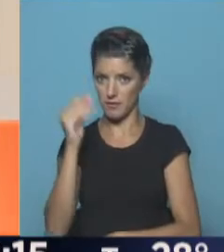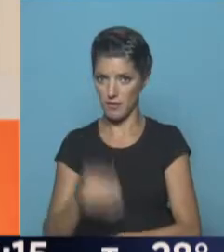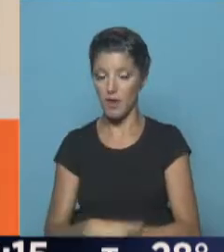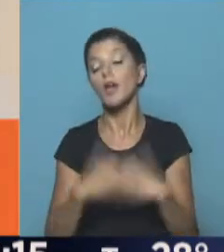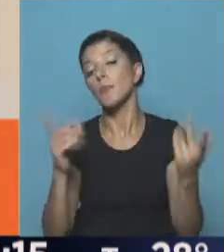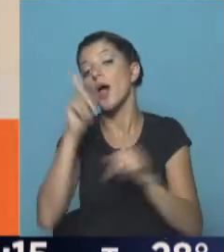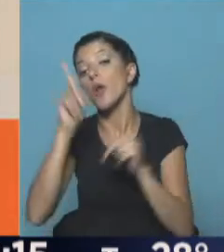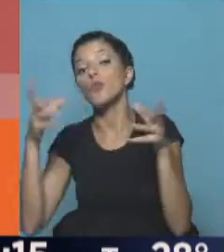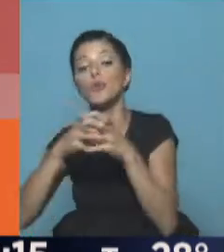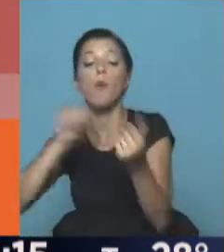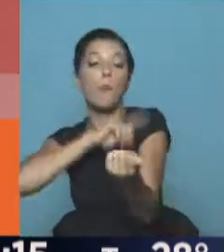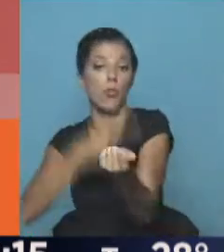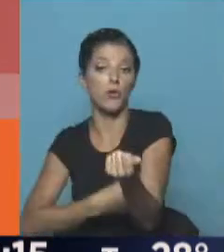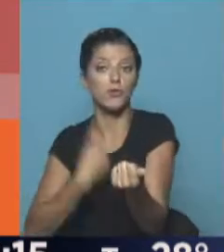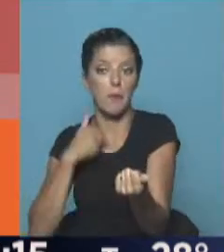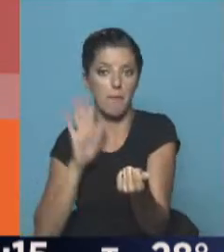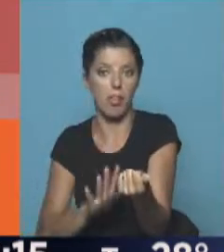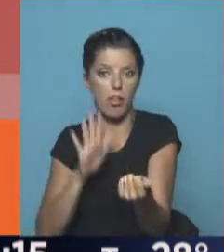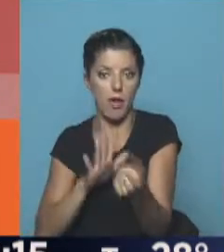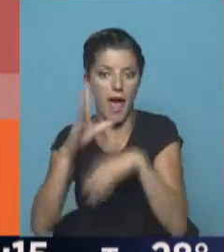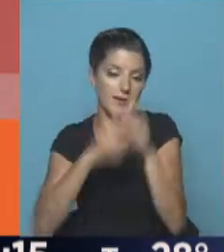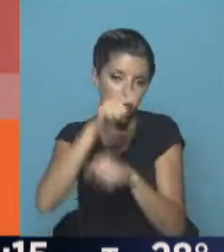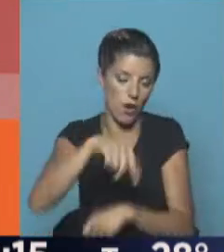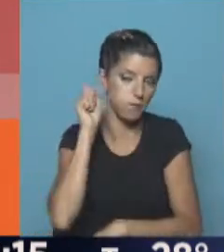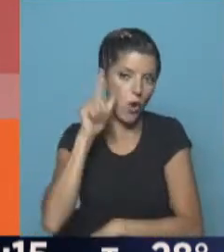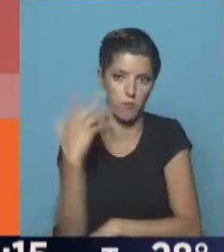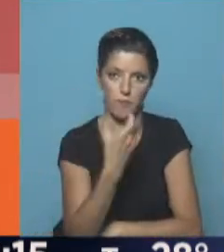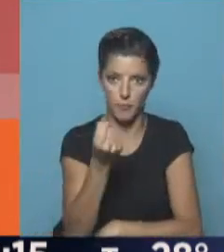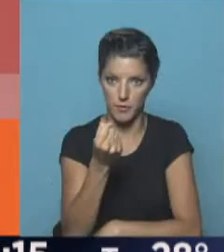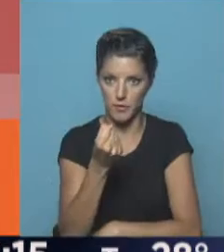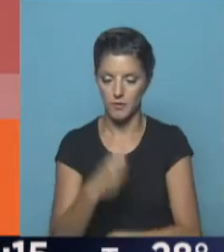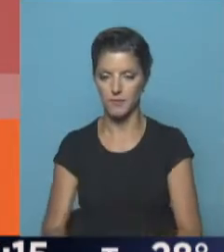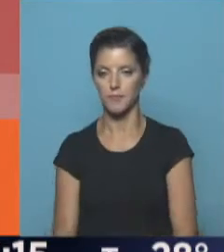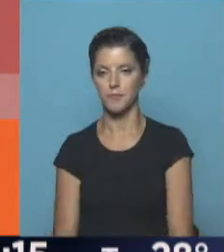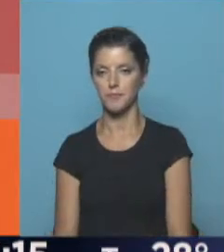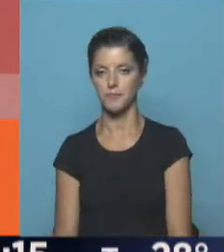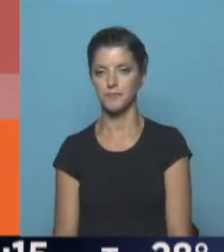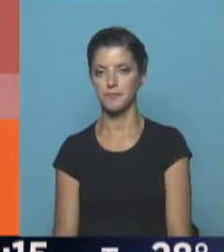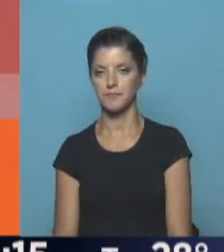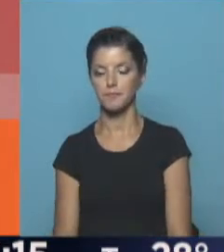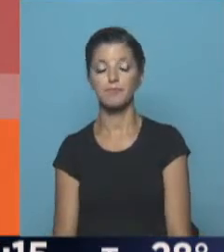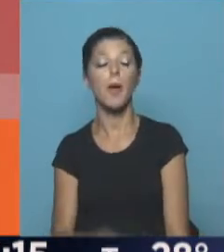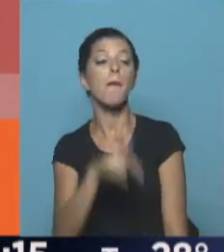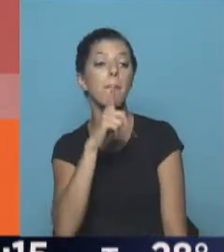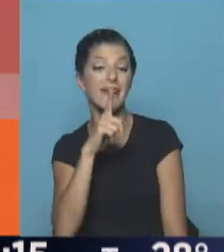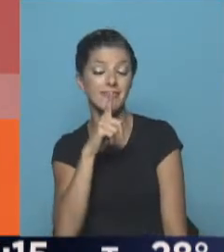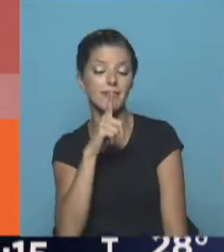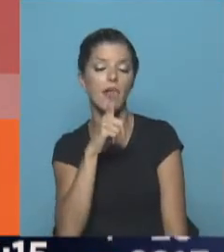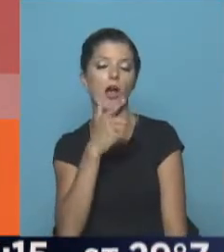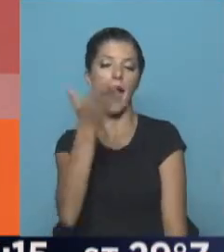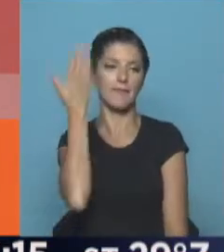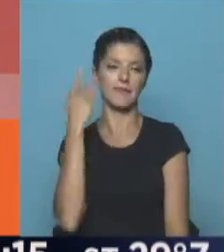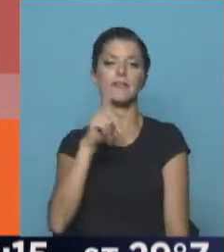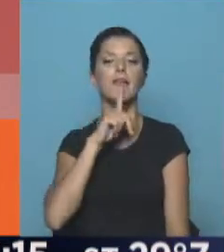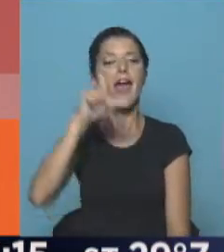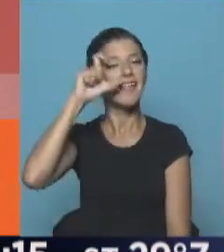esperaron durante tanto tiempo pareciera que eso que prometió temer por ejemplo a